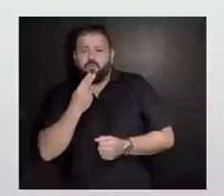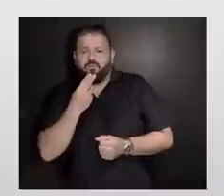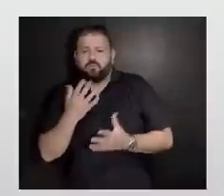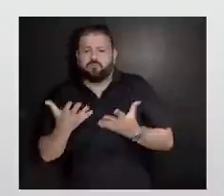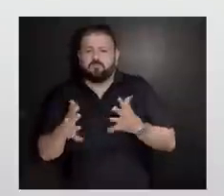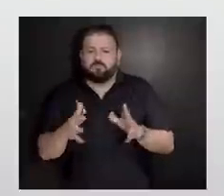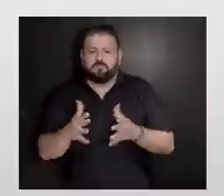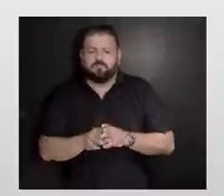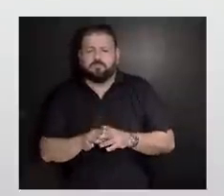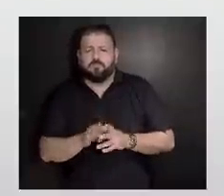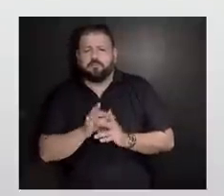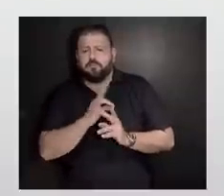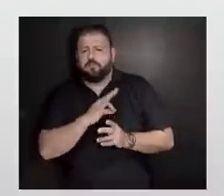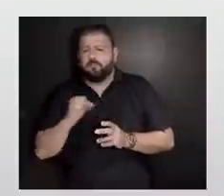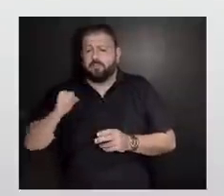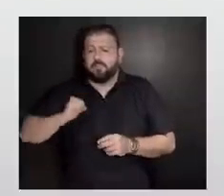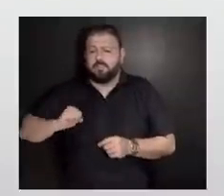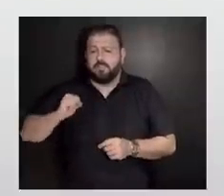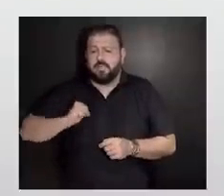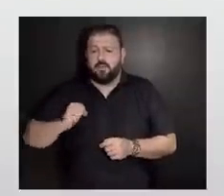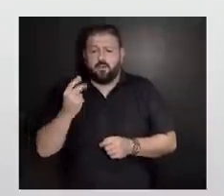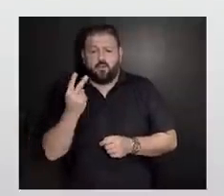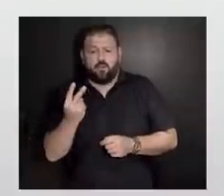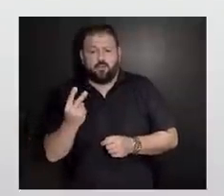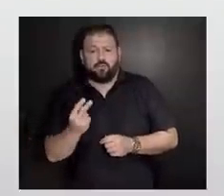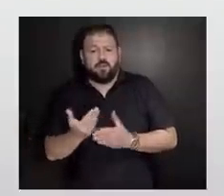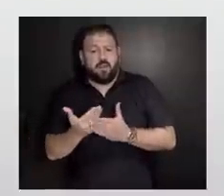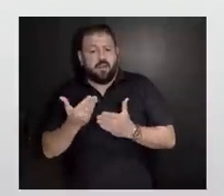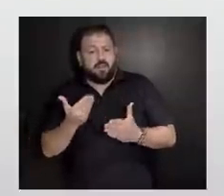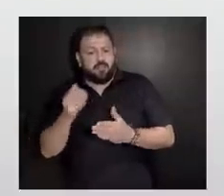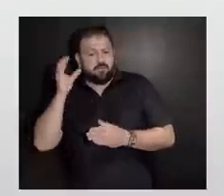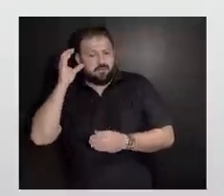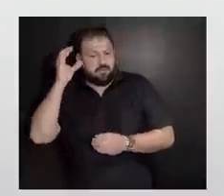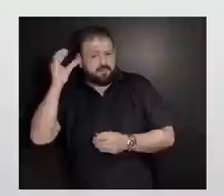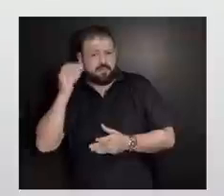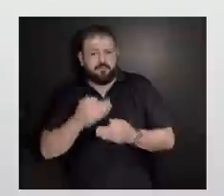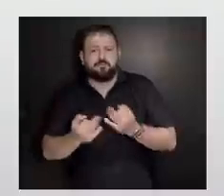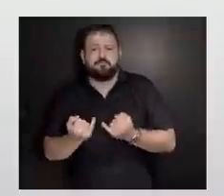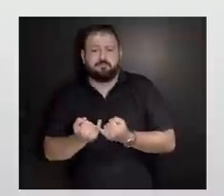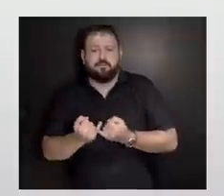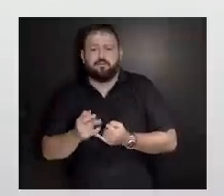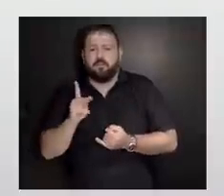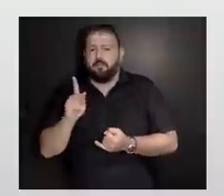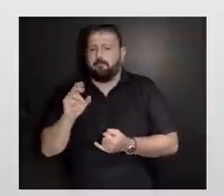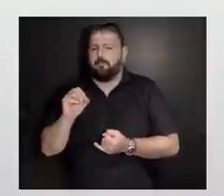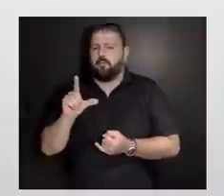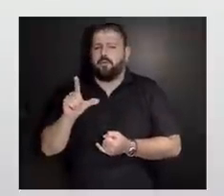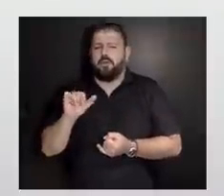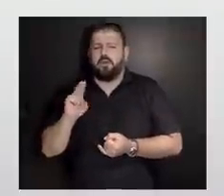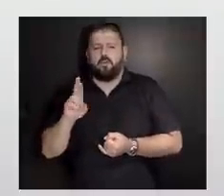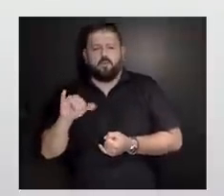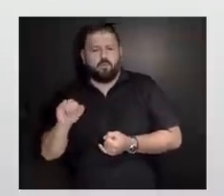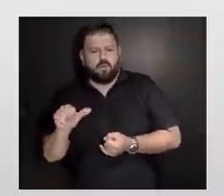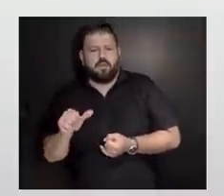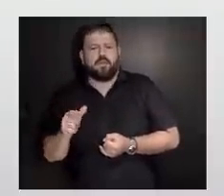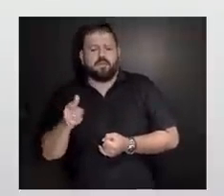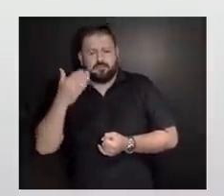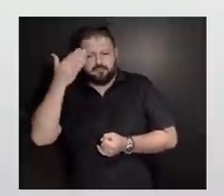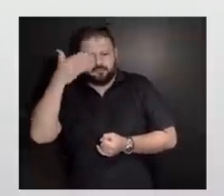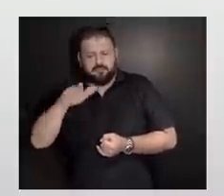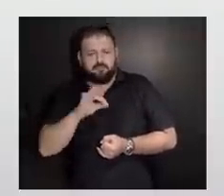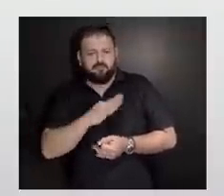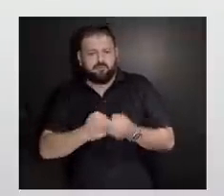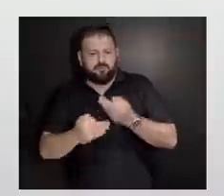del siglo II antes de Cristo y se asociaba con lo que es poliuria, que ya sabemos que es un exceso de